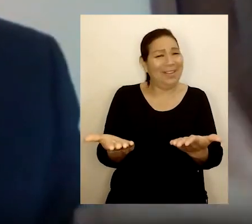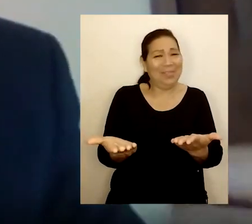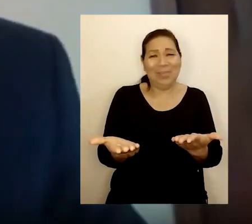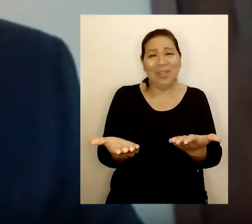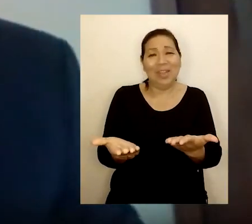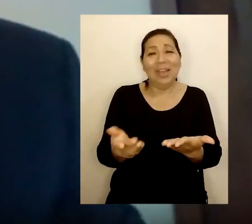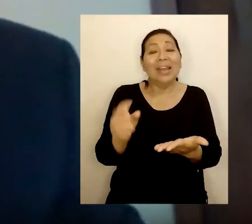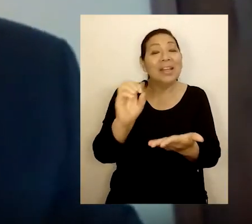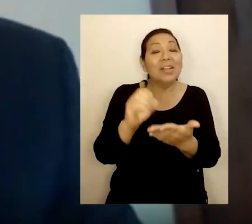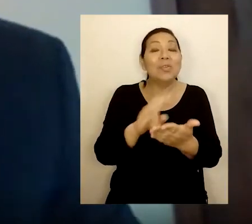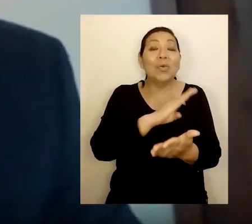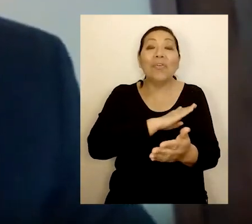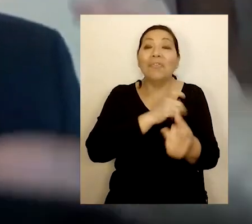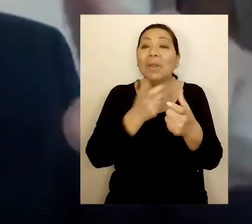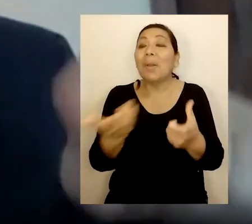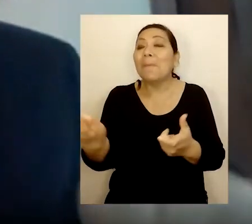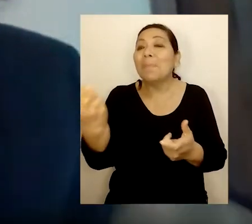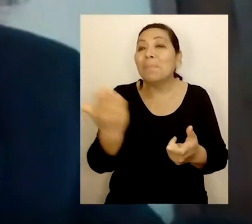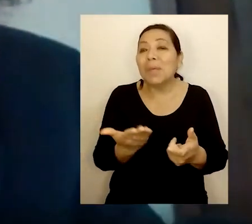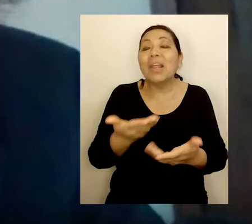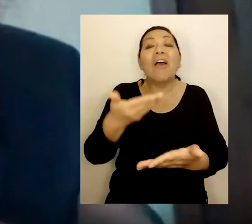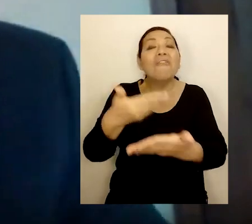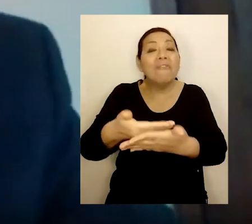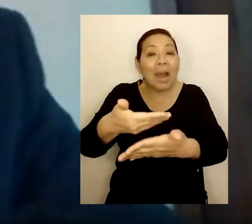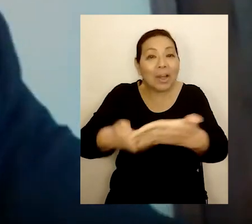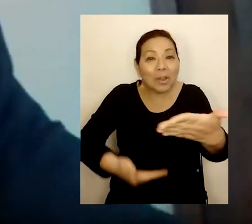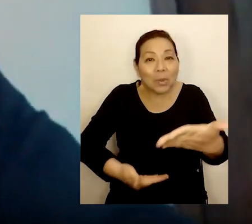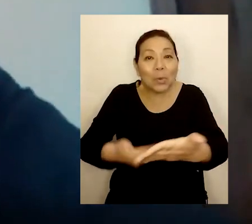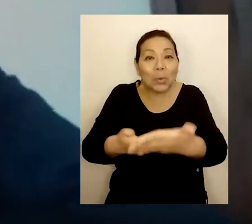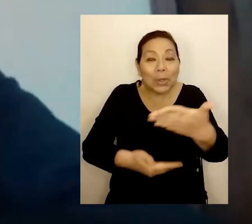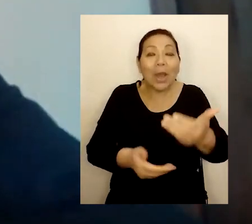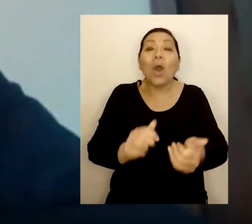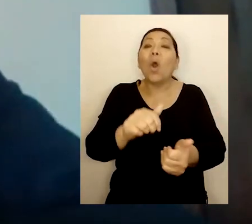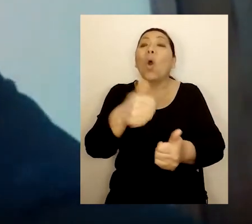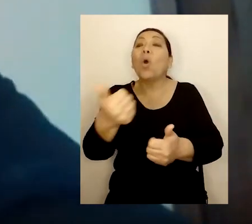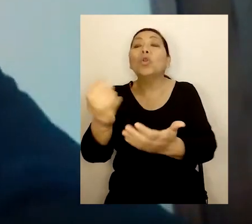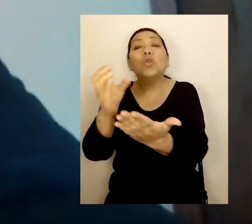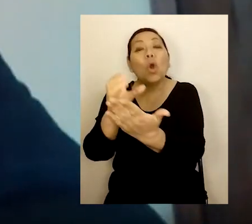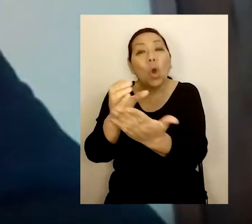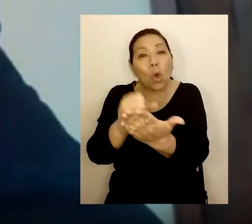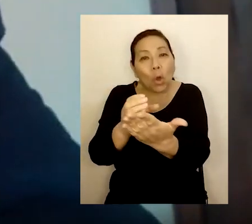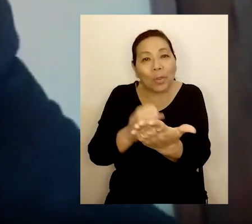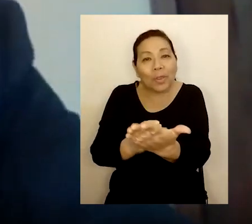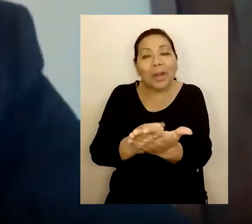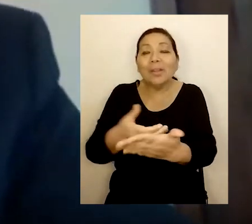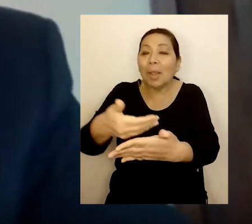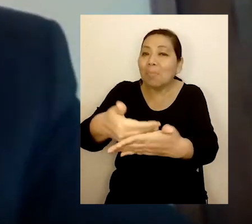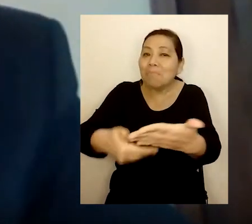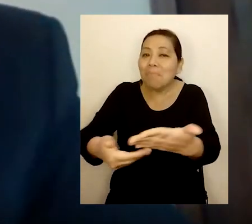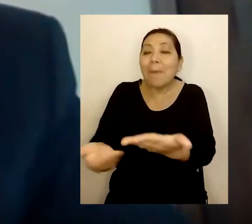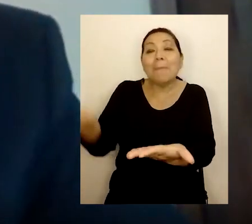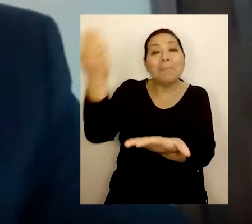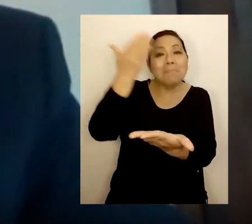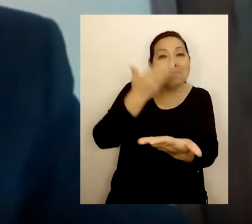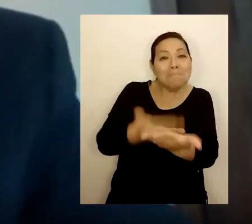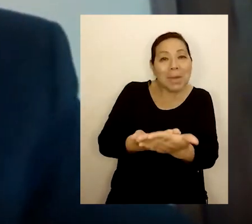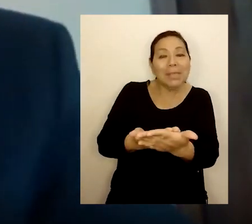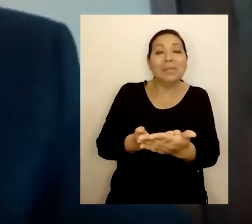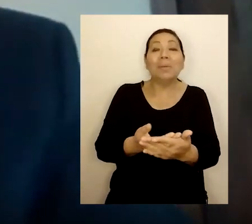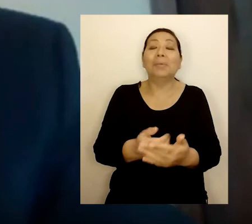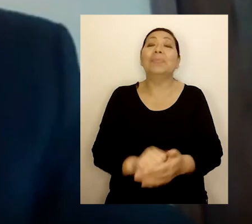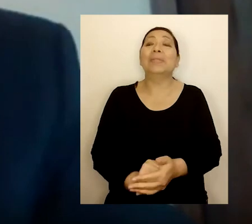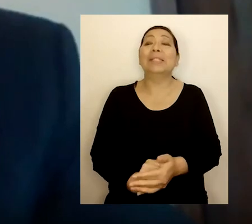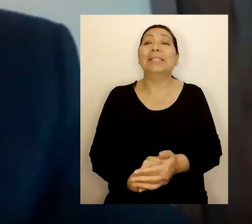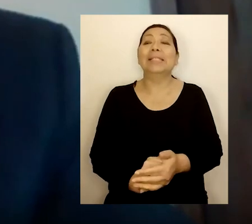SUNAT en sus fiscalizaciones pida facturas, pero además los contratos y documentos adicionales.